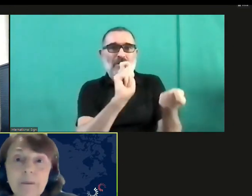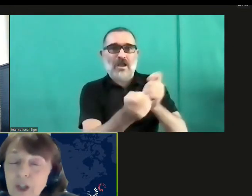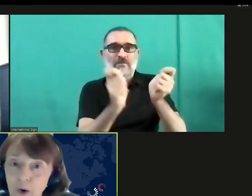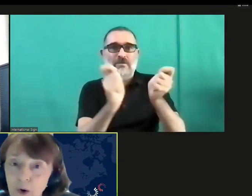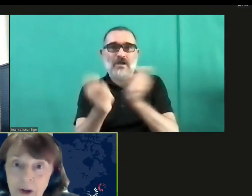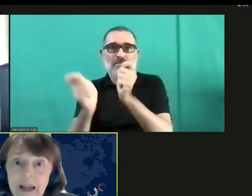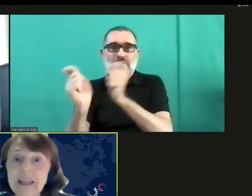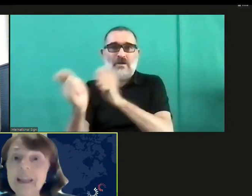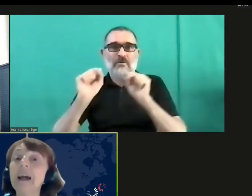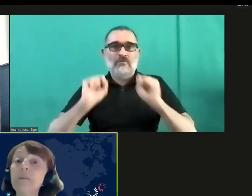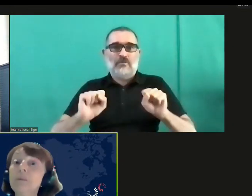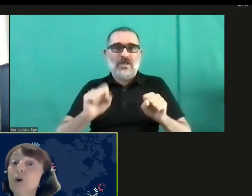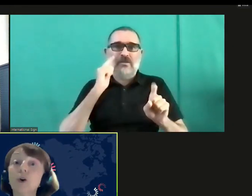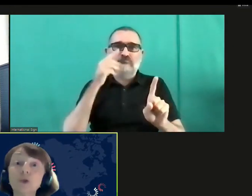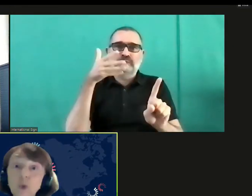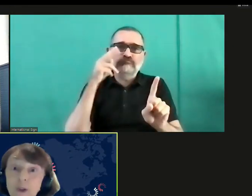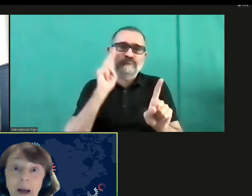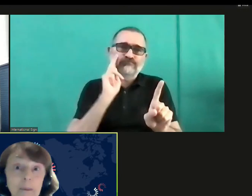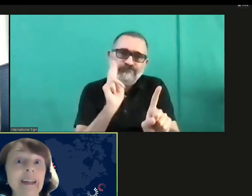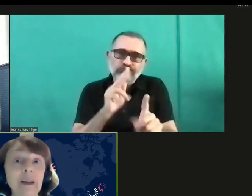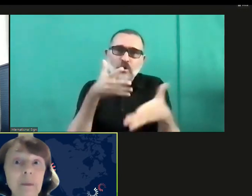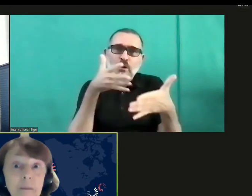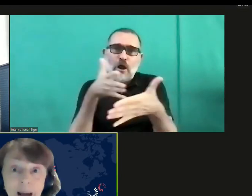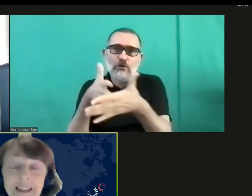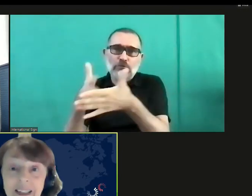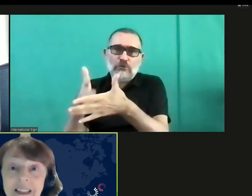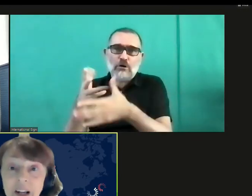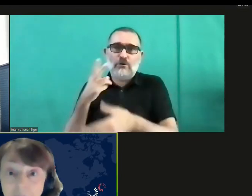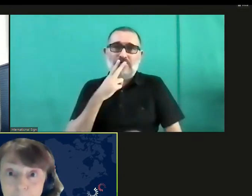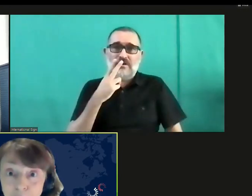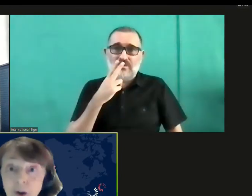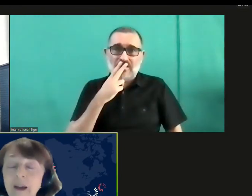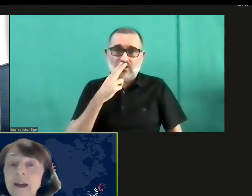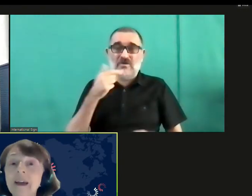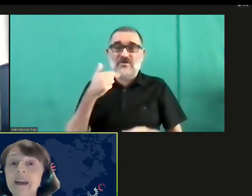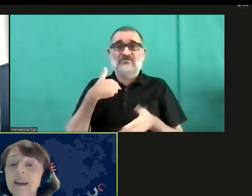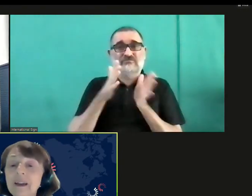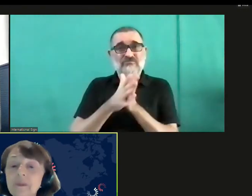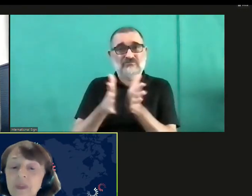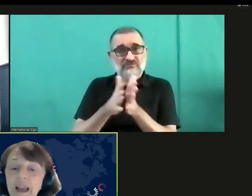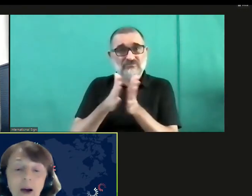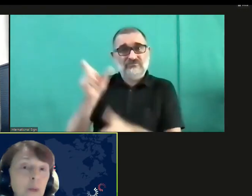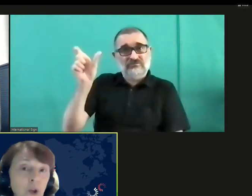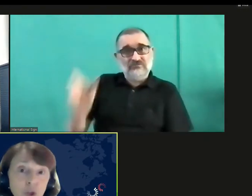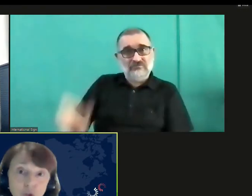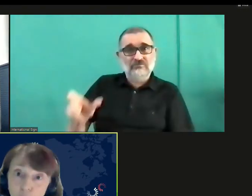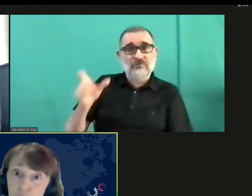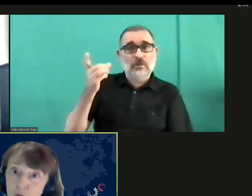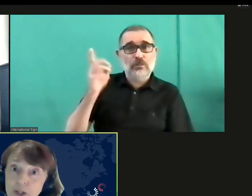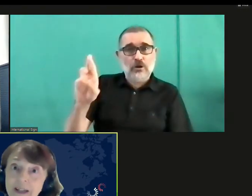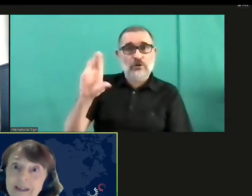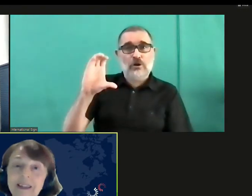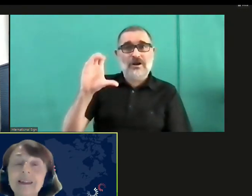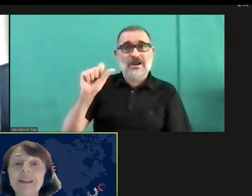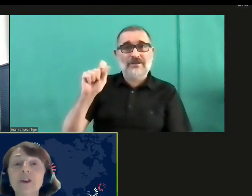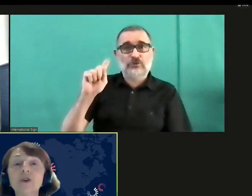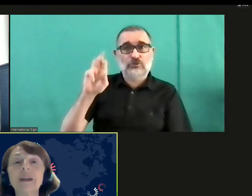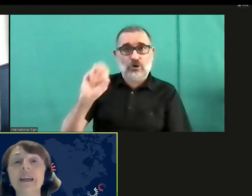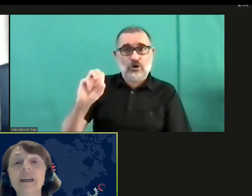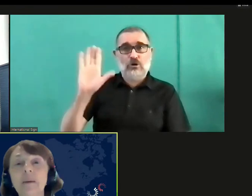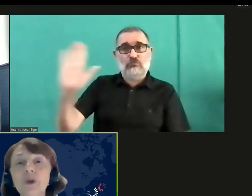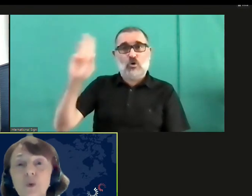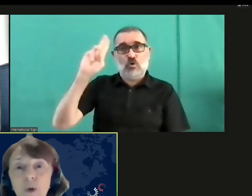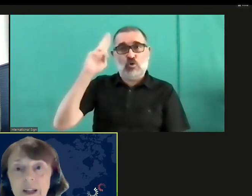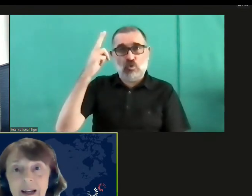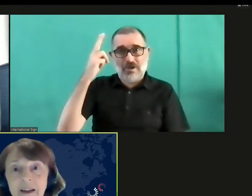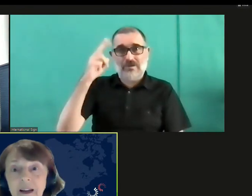todo cambió y cambió rotundamente bastante rápido y hubo dos cosas que hicieron